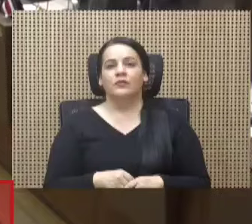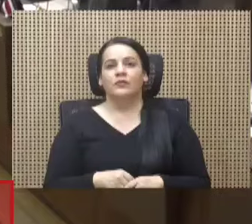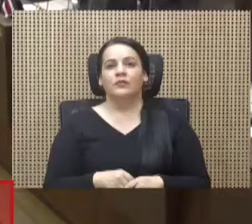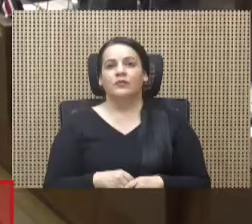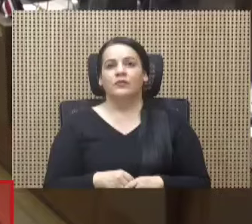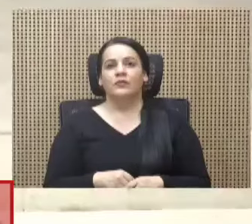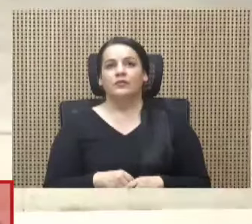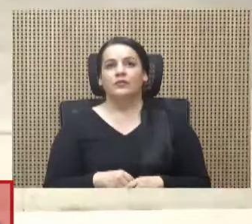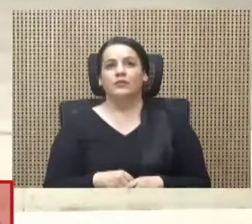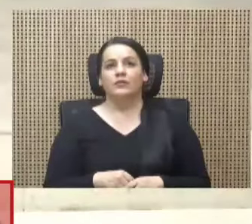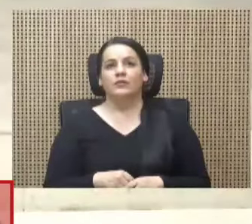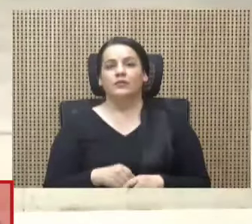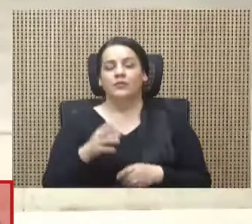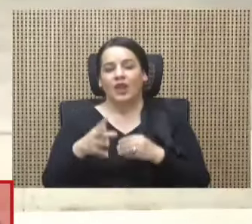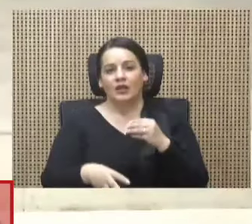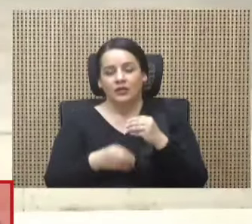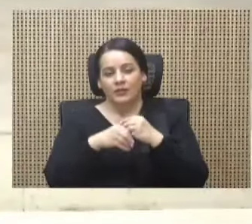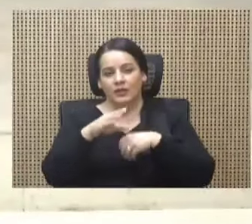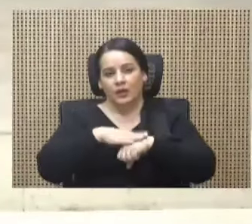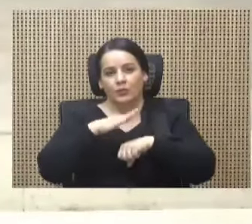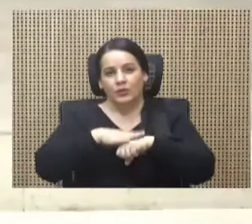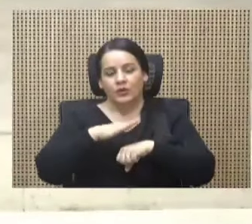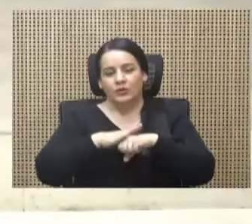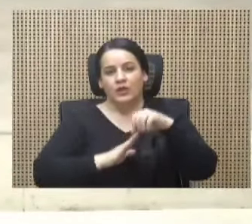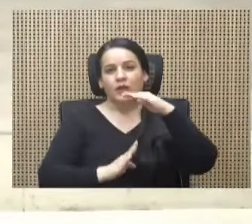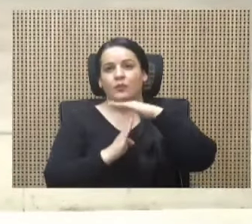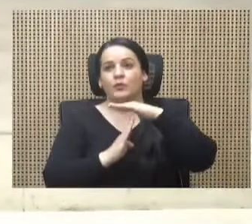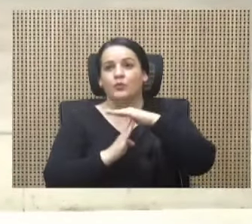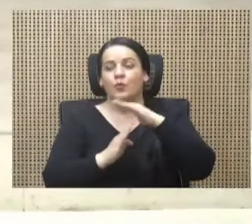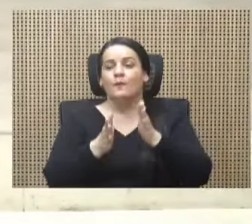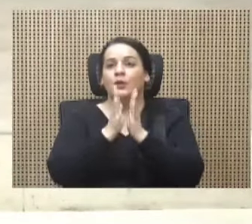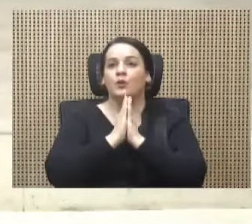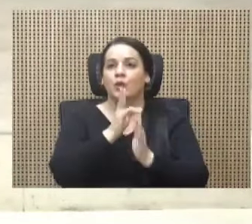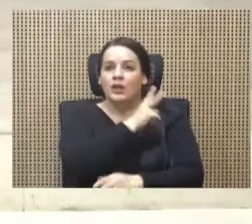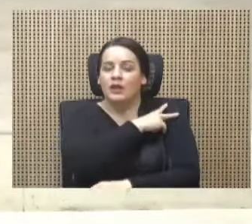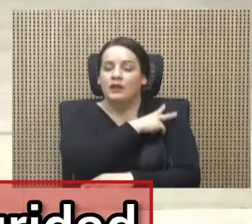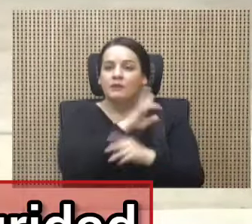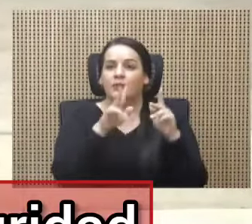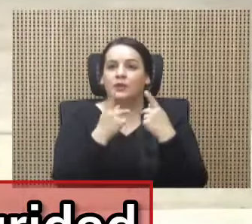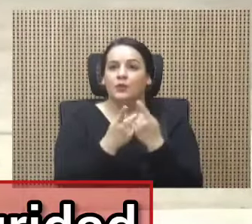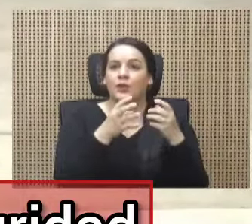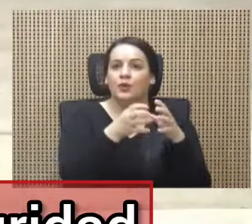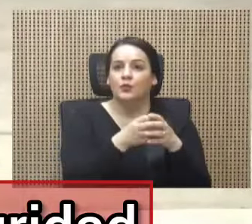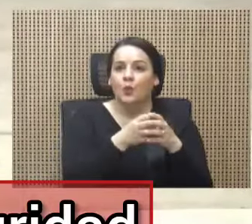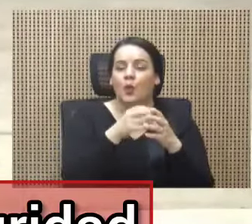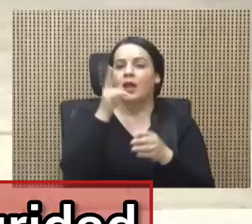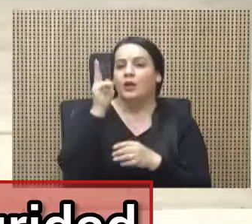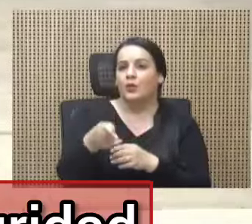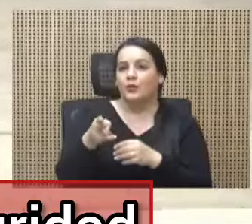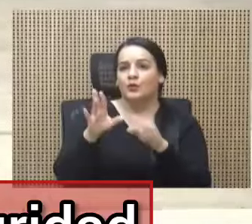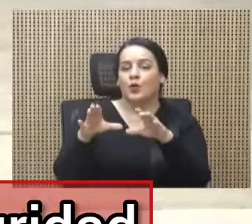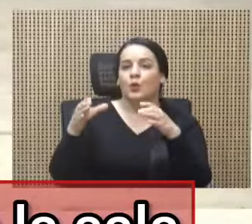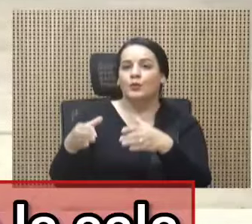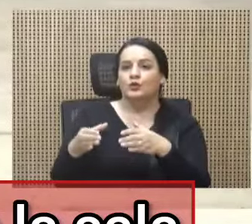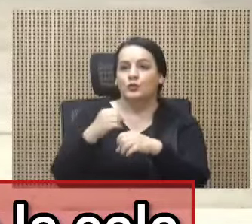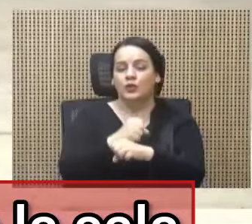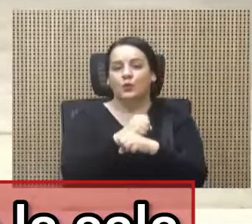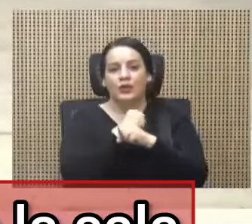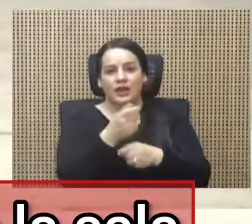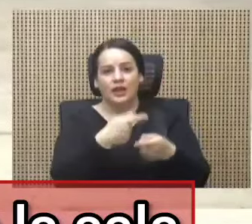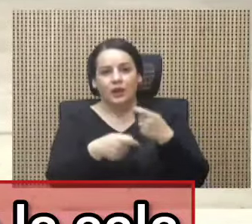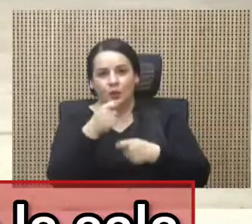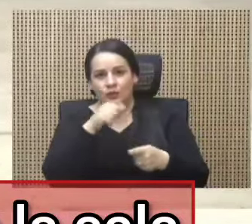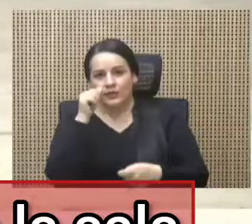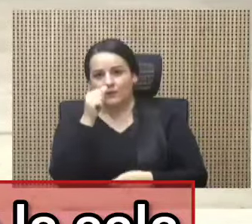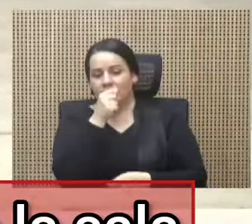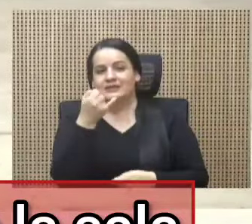Y además, si nos autoriza el receso, pedirle a los jefes de fracción y a los miembros de la Comisión de Seguridad y Narcotráfico,